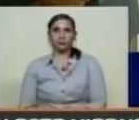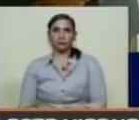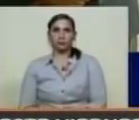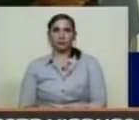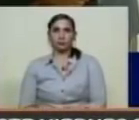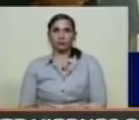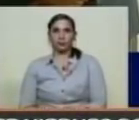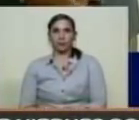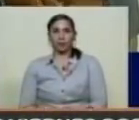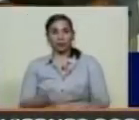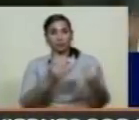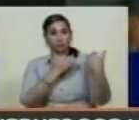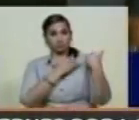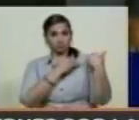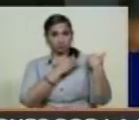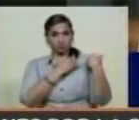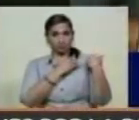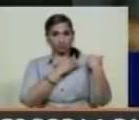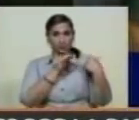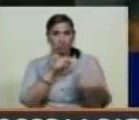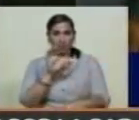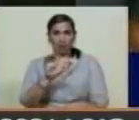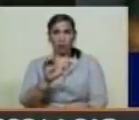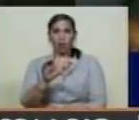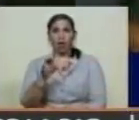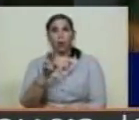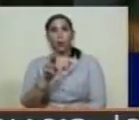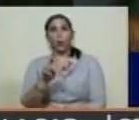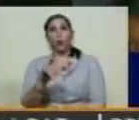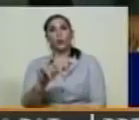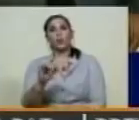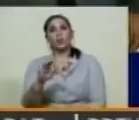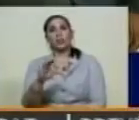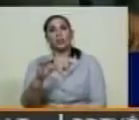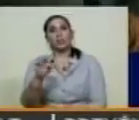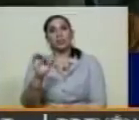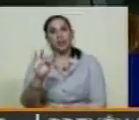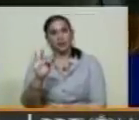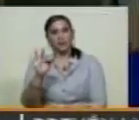representante regional de la UNICEF en América Latina.